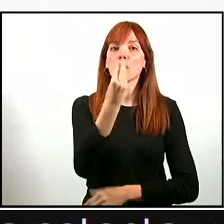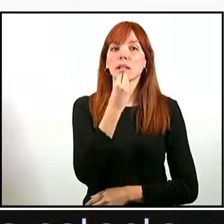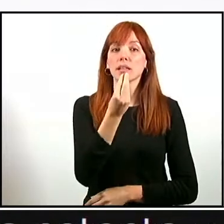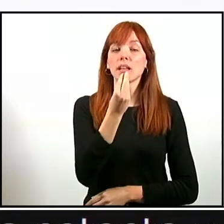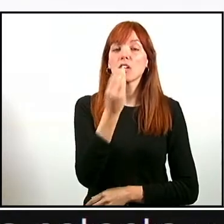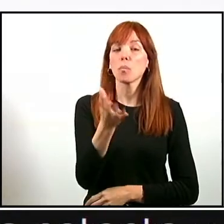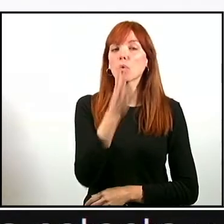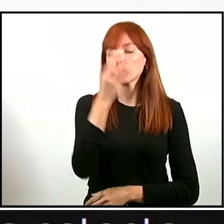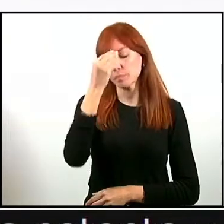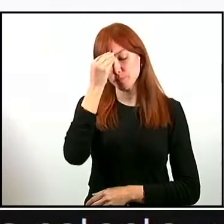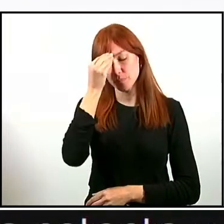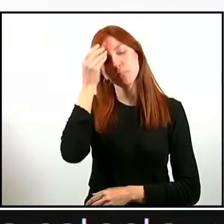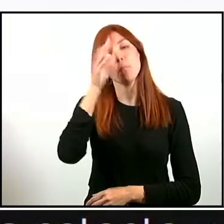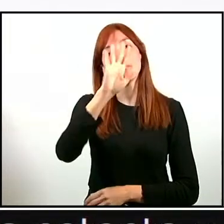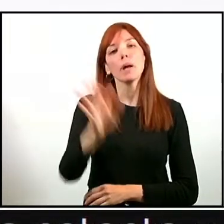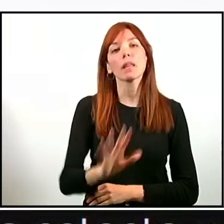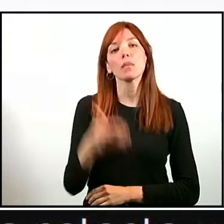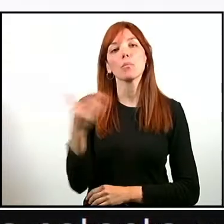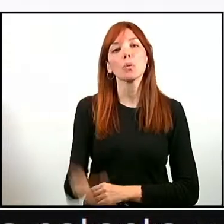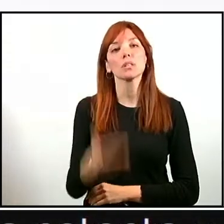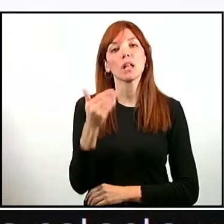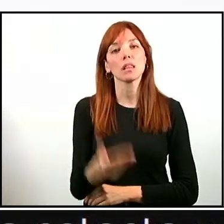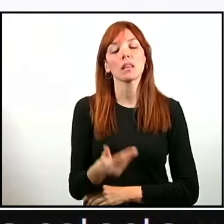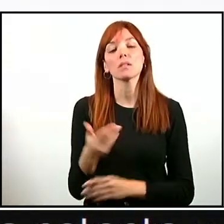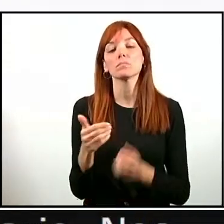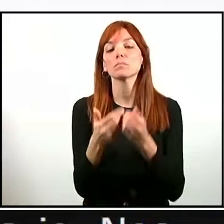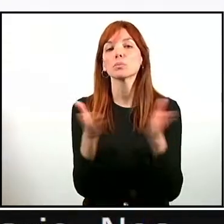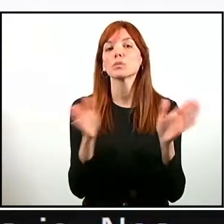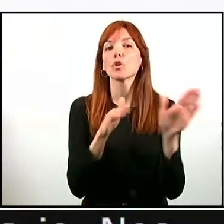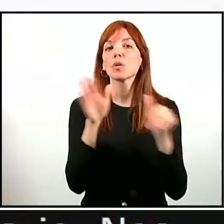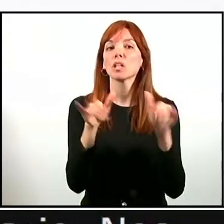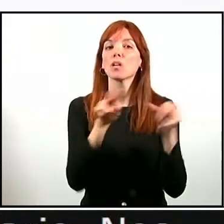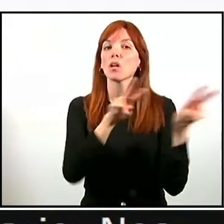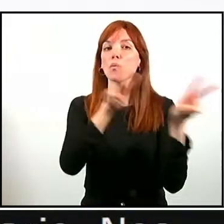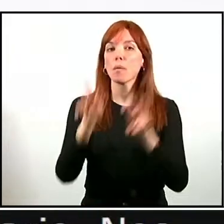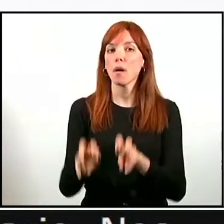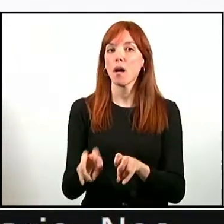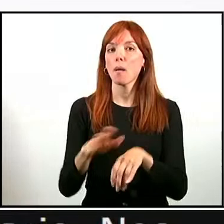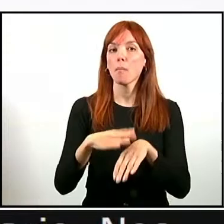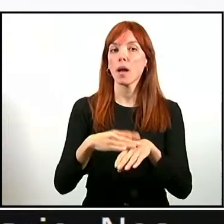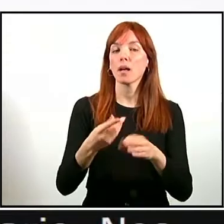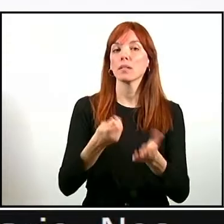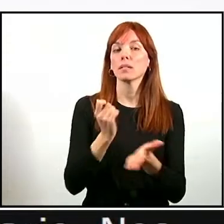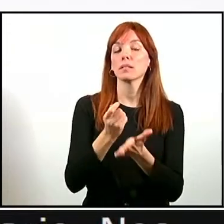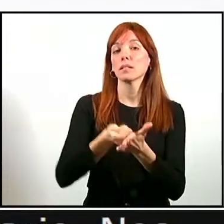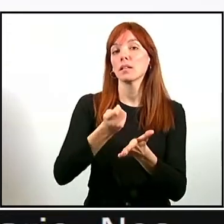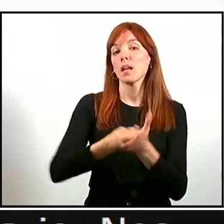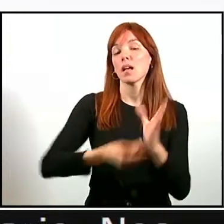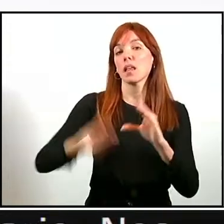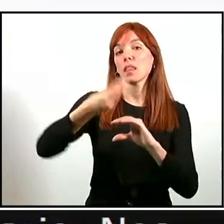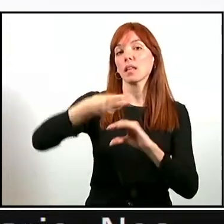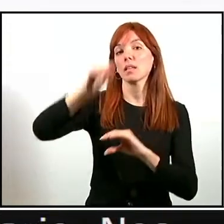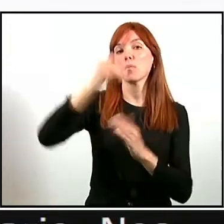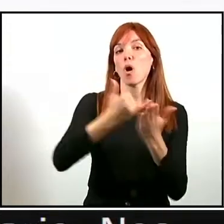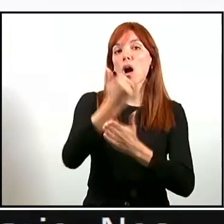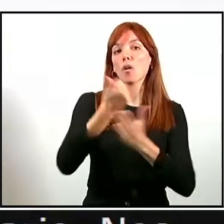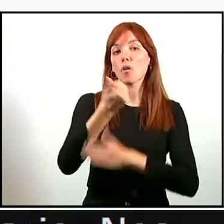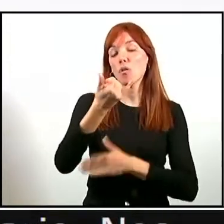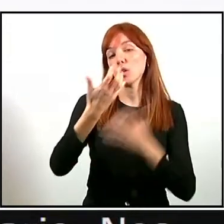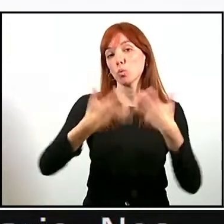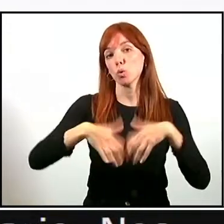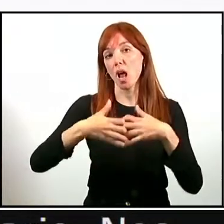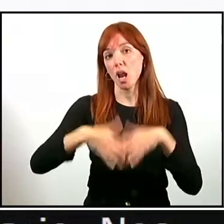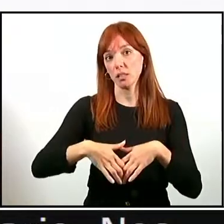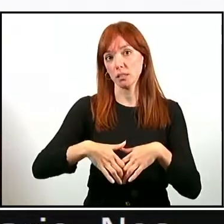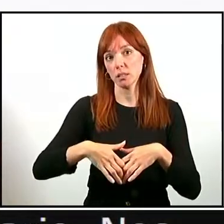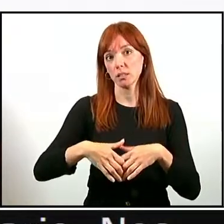nos parecía tan importante poder abrir una nueva convocatoria de incentivos agroindustriales, fundamentalmente